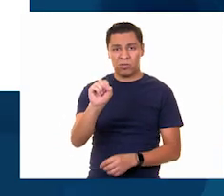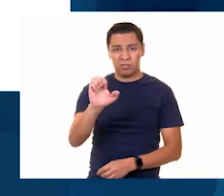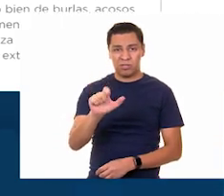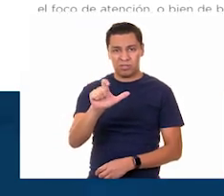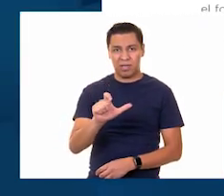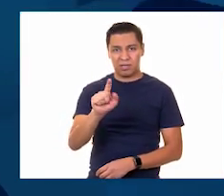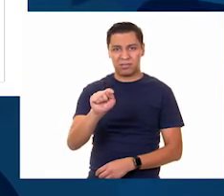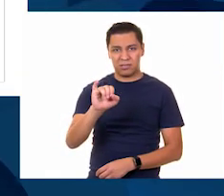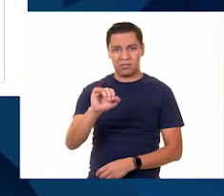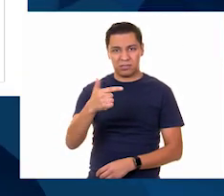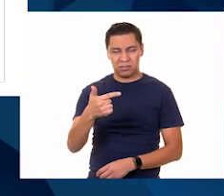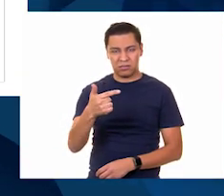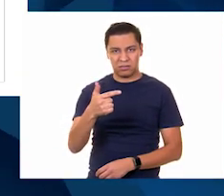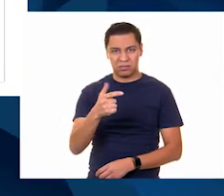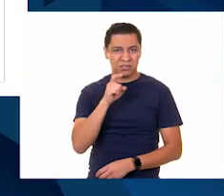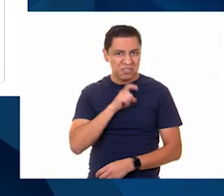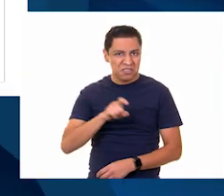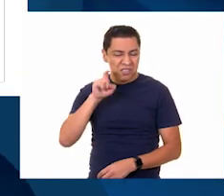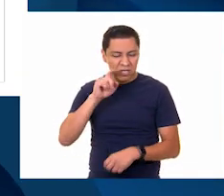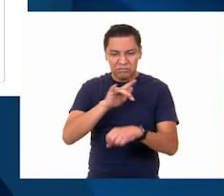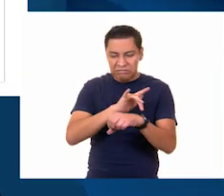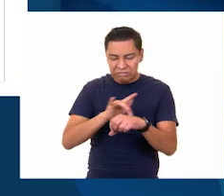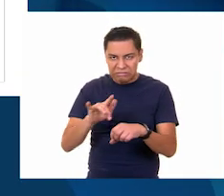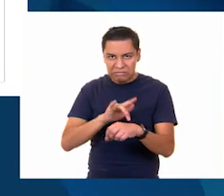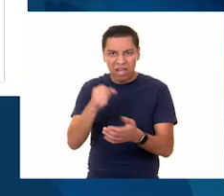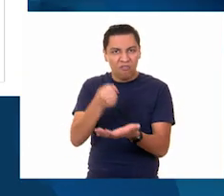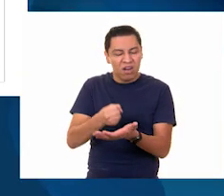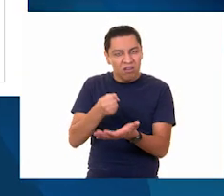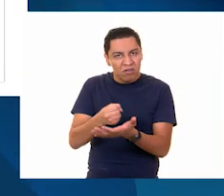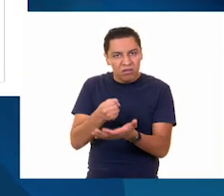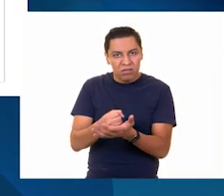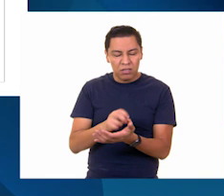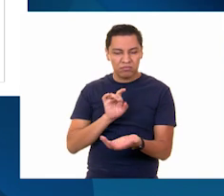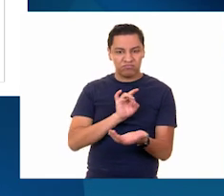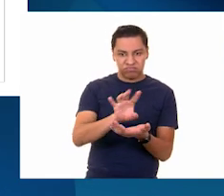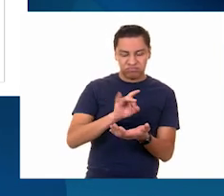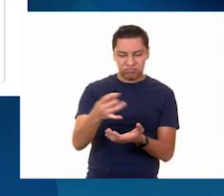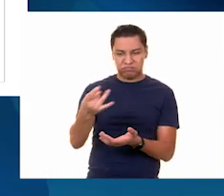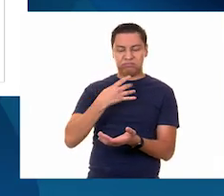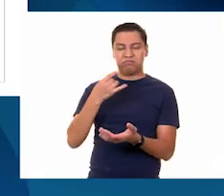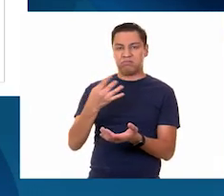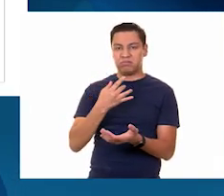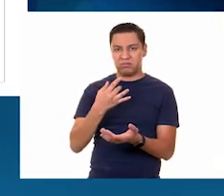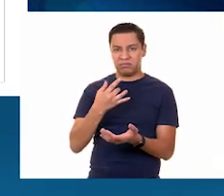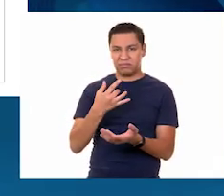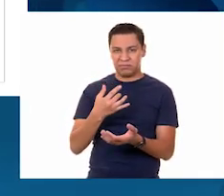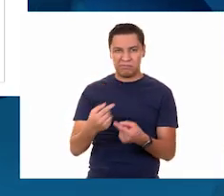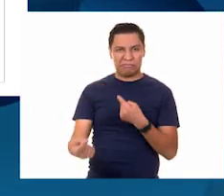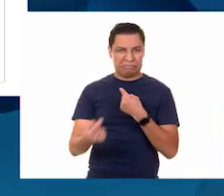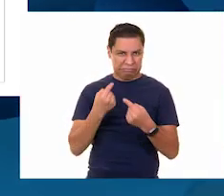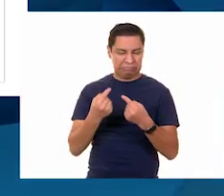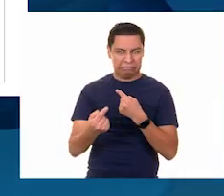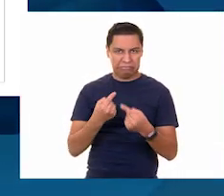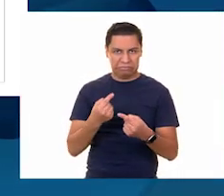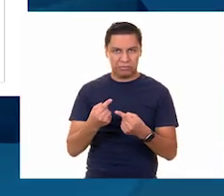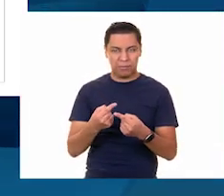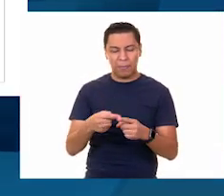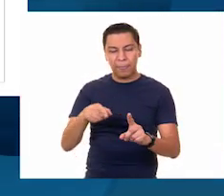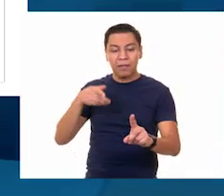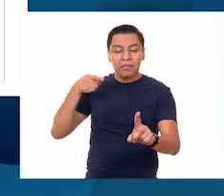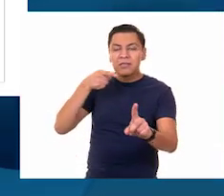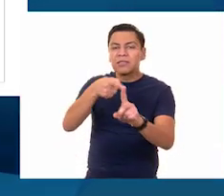o enfrentar el problema. Estas recomendaciones pueden referirse a aspectos específicos del problema y a